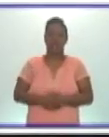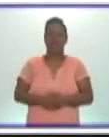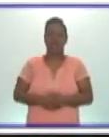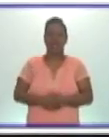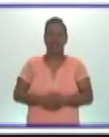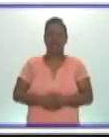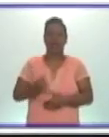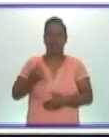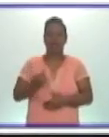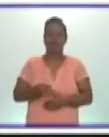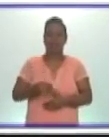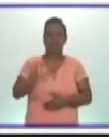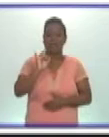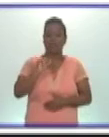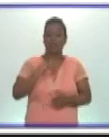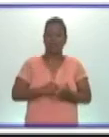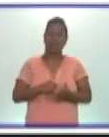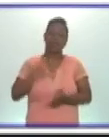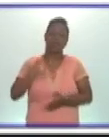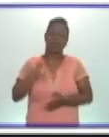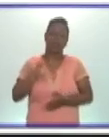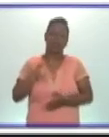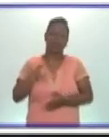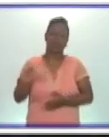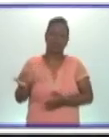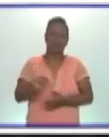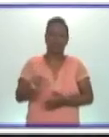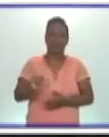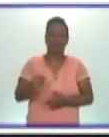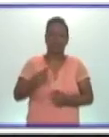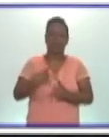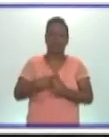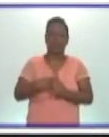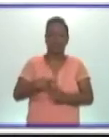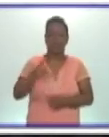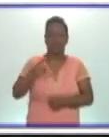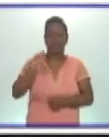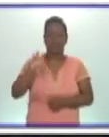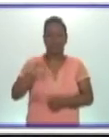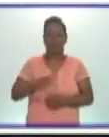coeficientes. 7 por más 2 más 14.